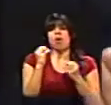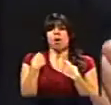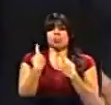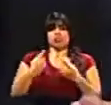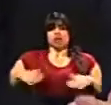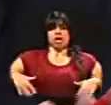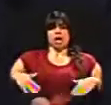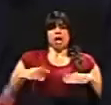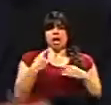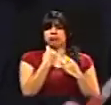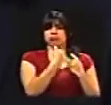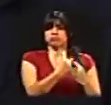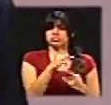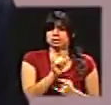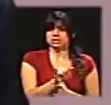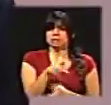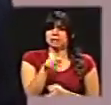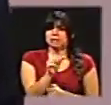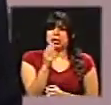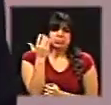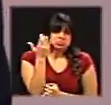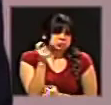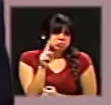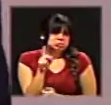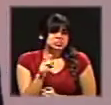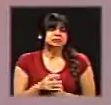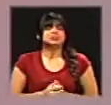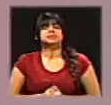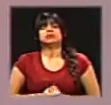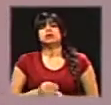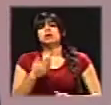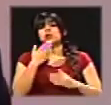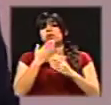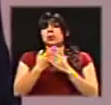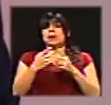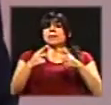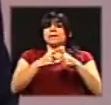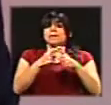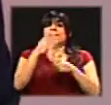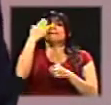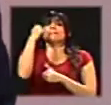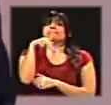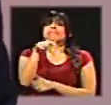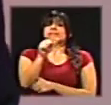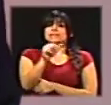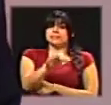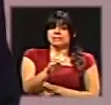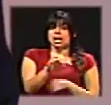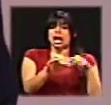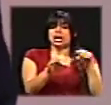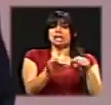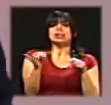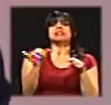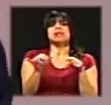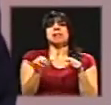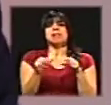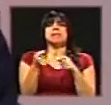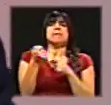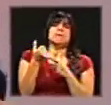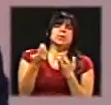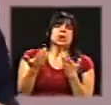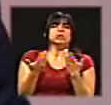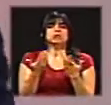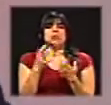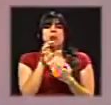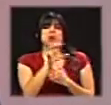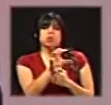por decirlo en esos términos, el PAC. Yo diría que, bueno, la primera es porque el PAC también, digamos, un poco es